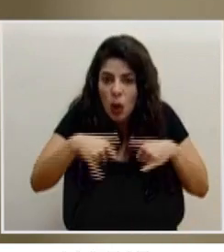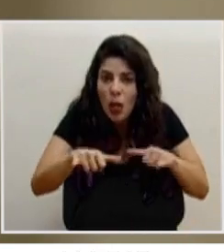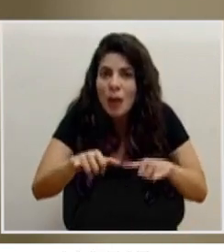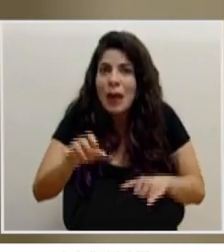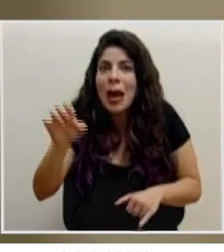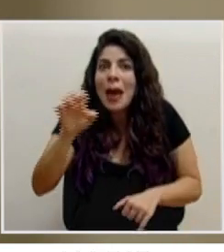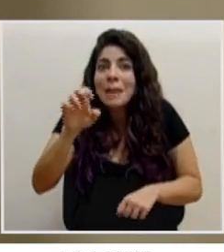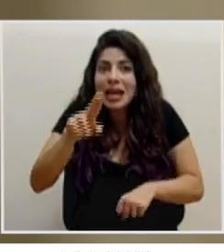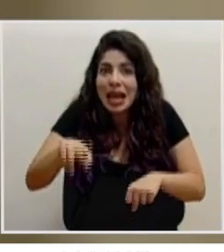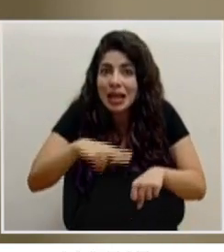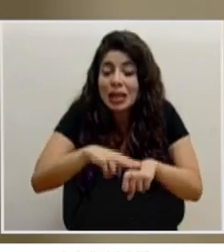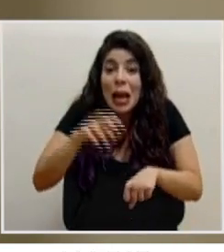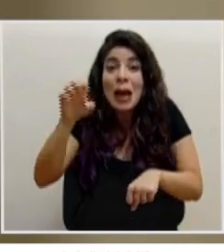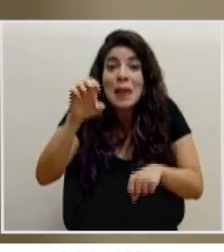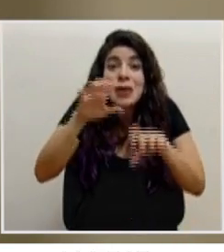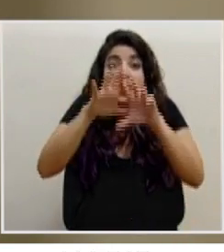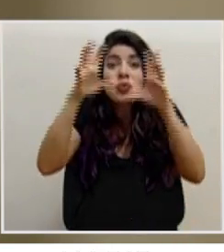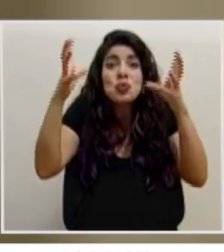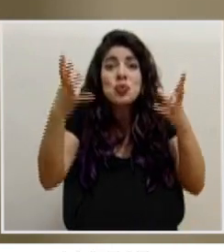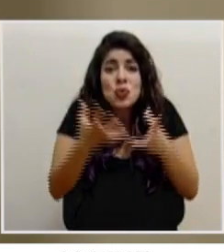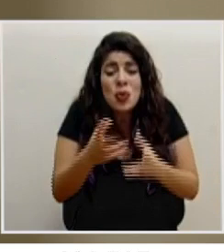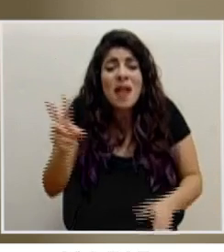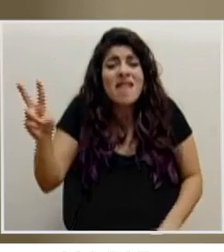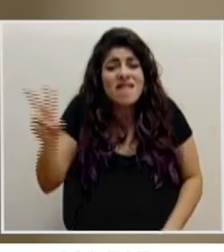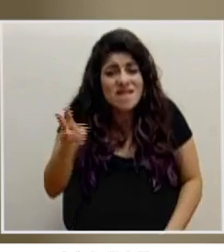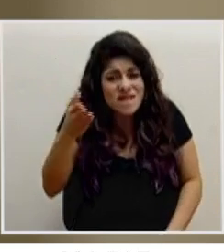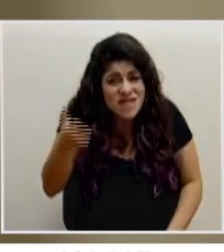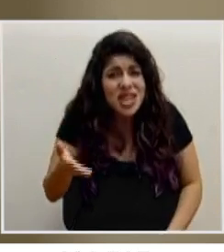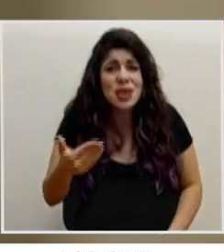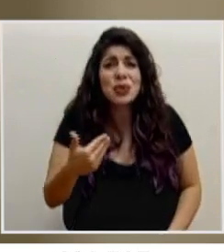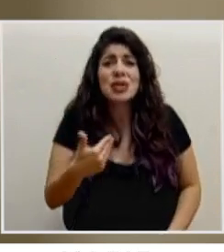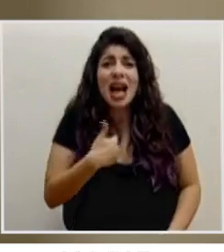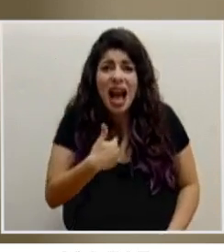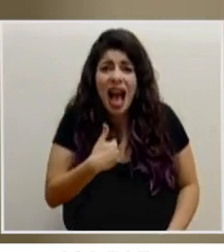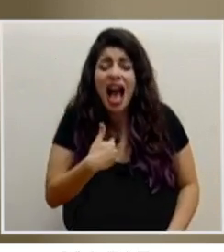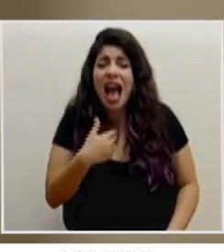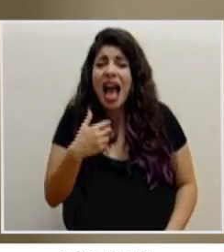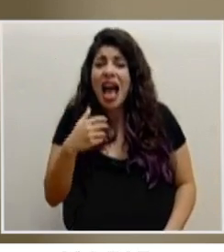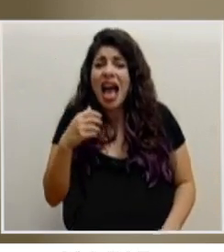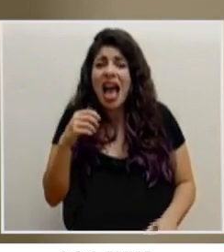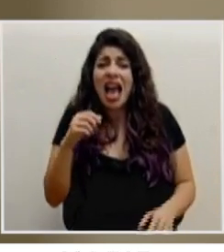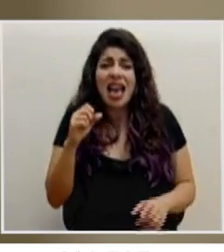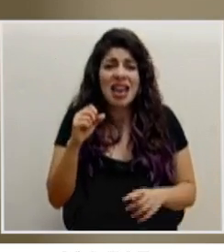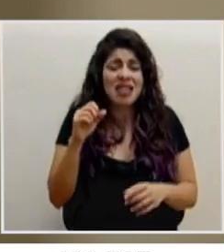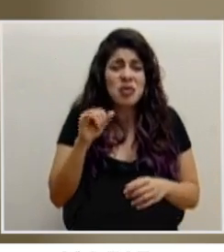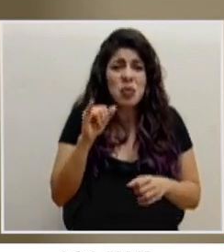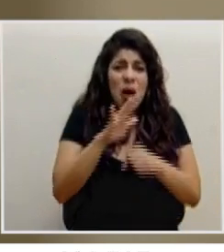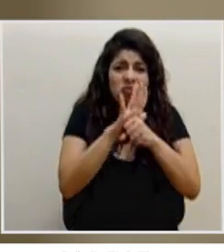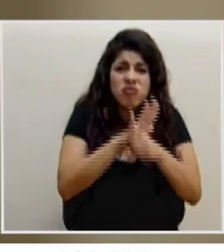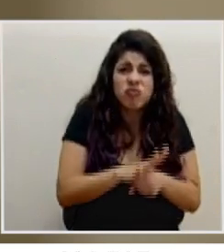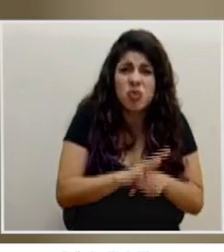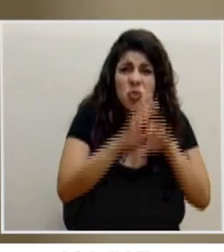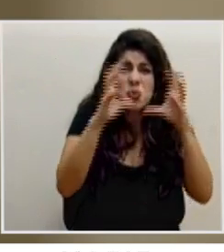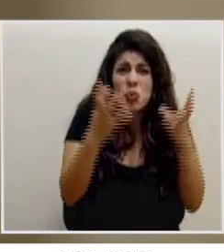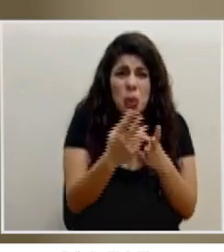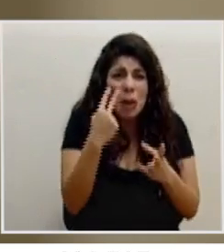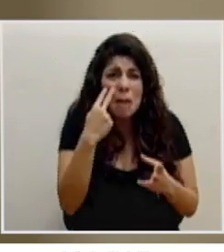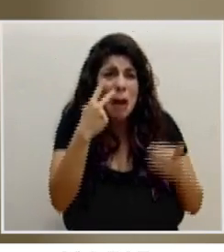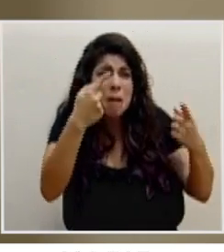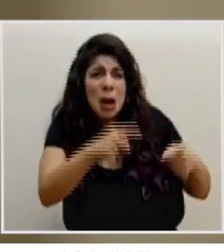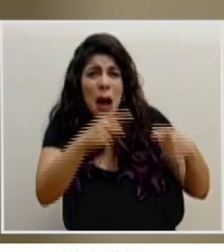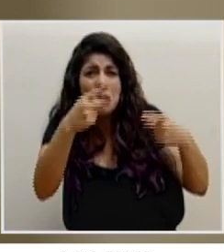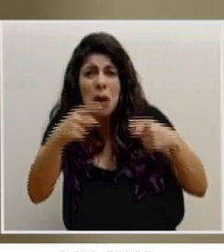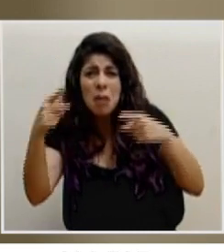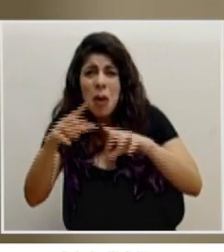nacional, una emergencia mundial. Tiene este virus de vuelta, volcado completamente al mundo, ustedes lo ven con todo lo que ha pasado, y